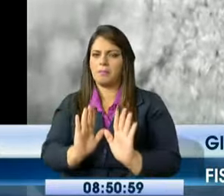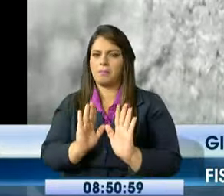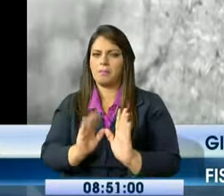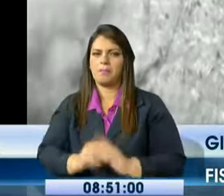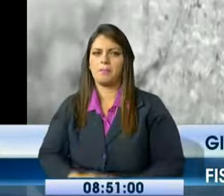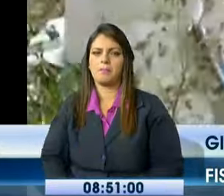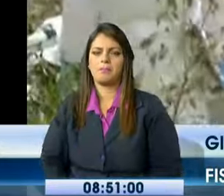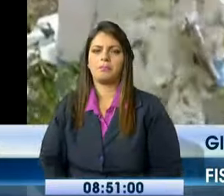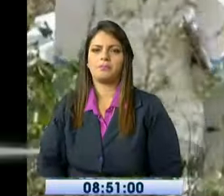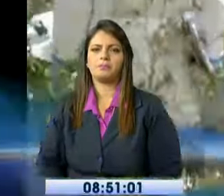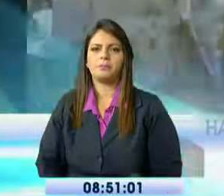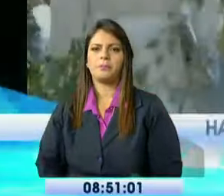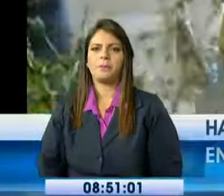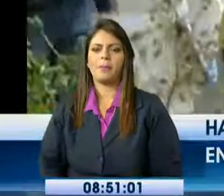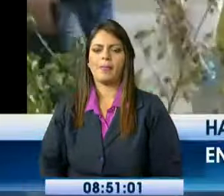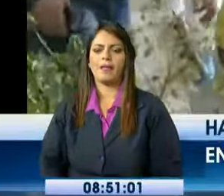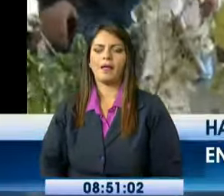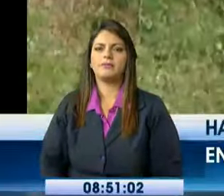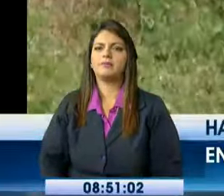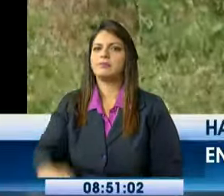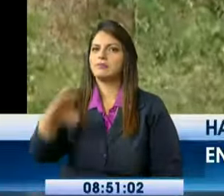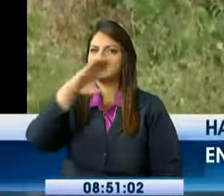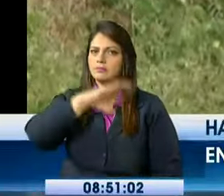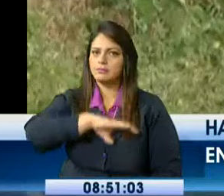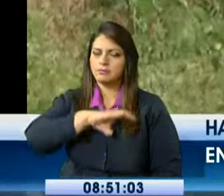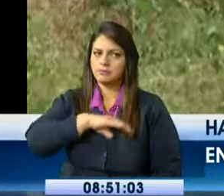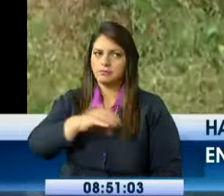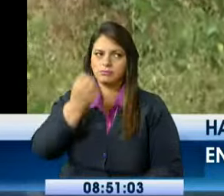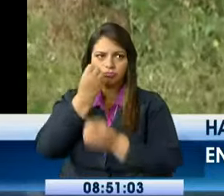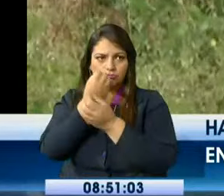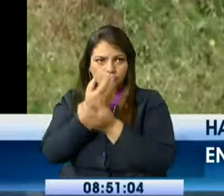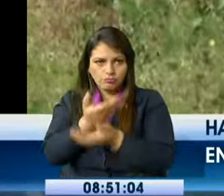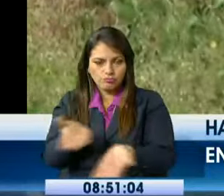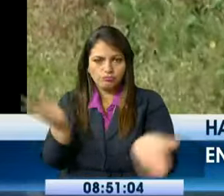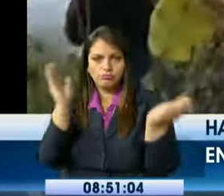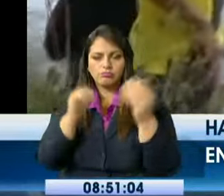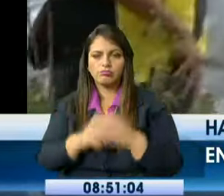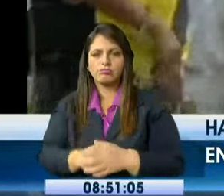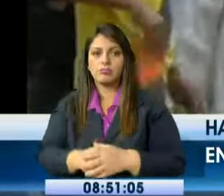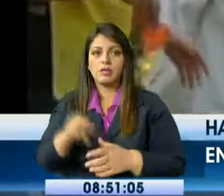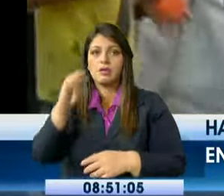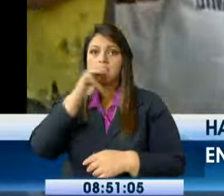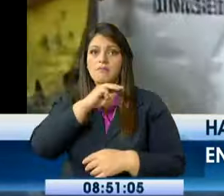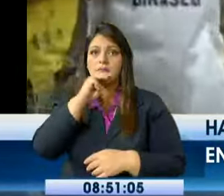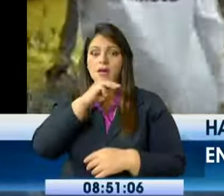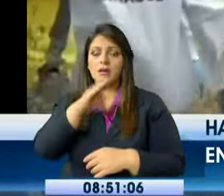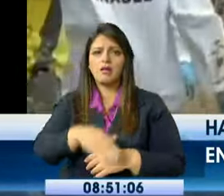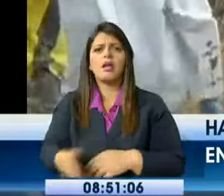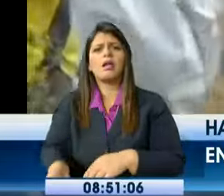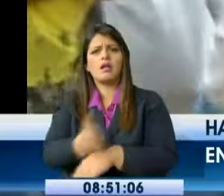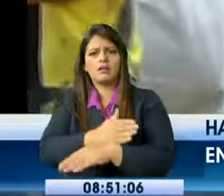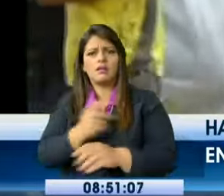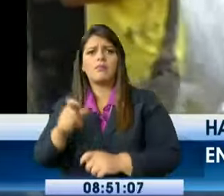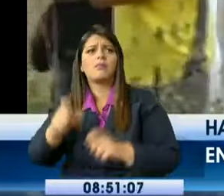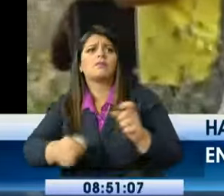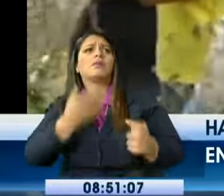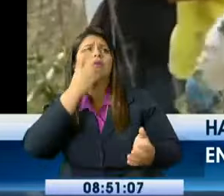las osamentas. Según la policía, a la fecha en el distrito Manta, Montecristi y Jaramijó, hay varias denuncias de personas reportadas